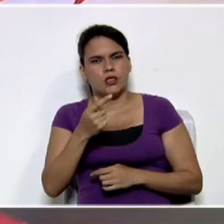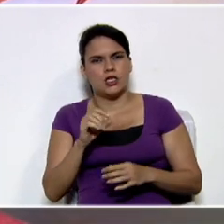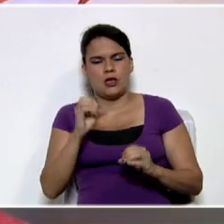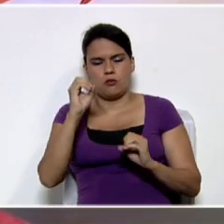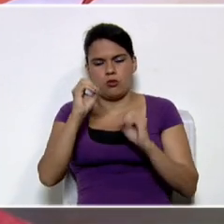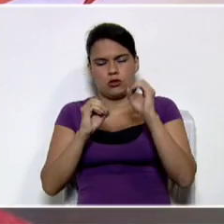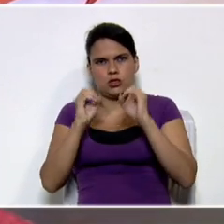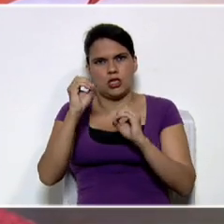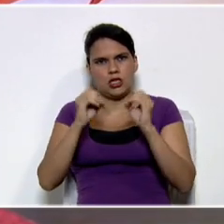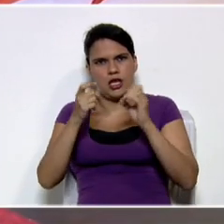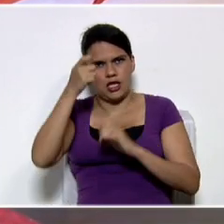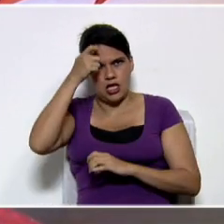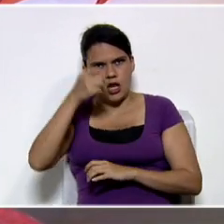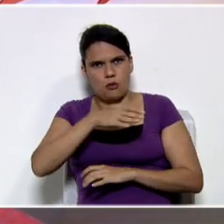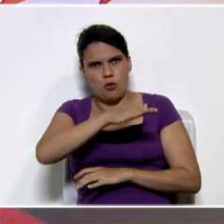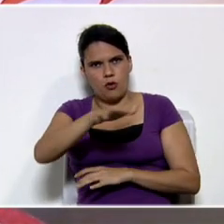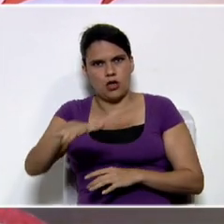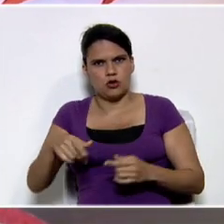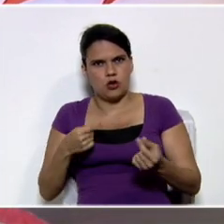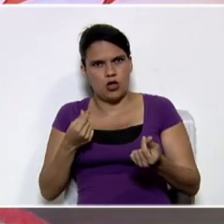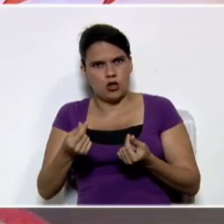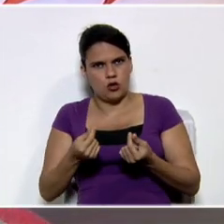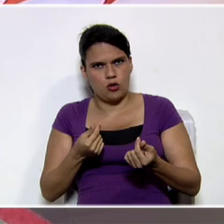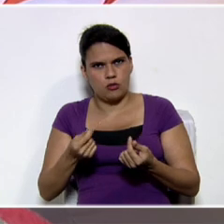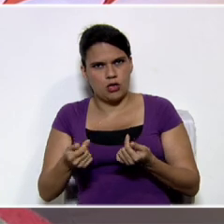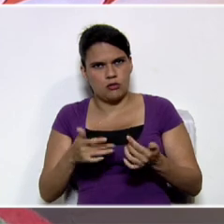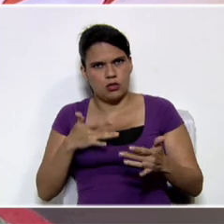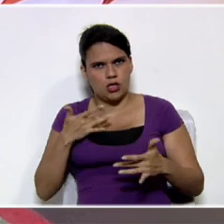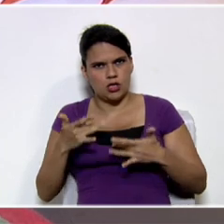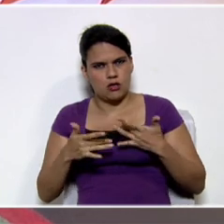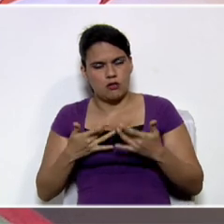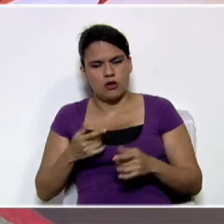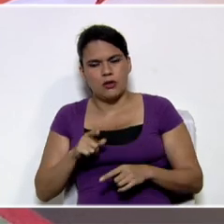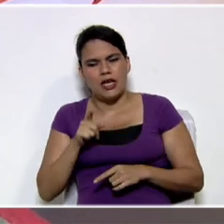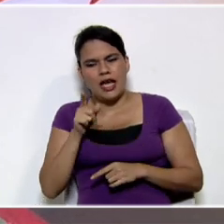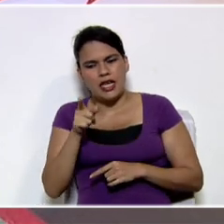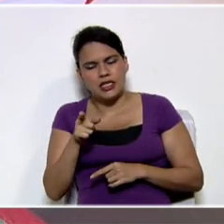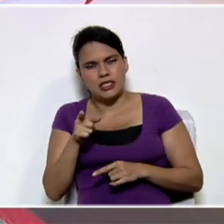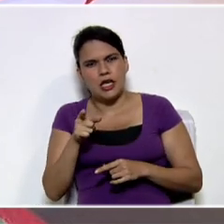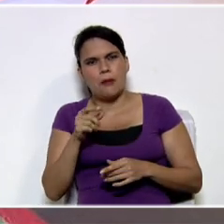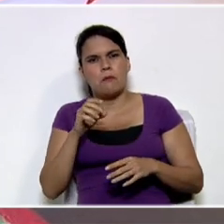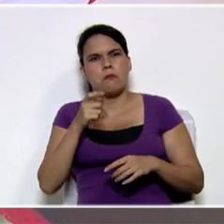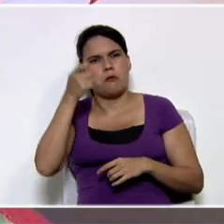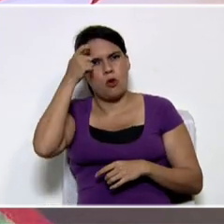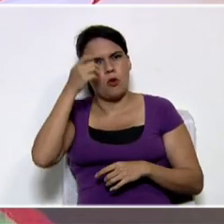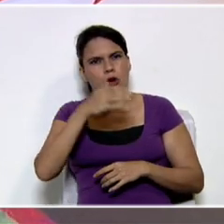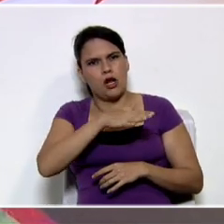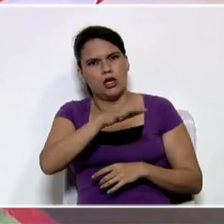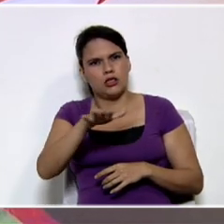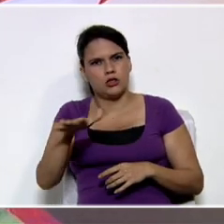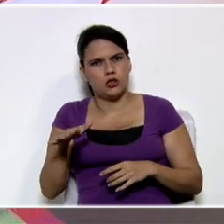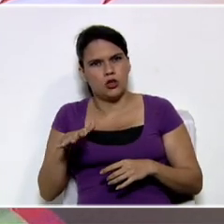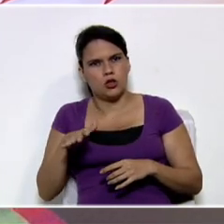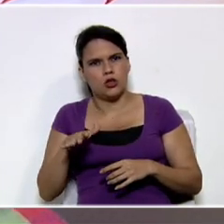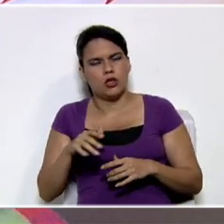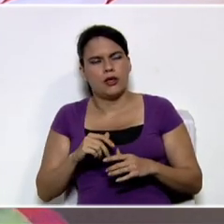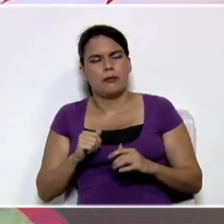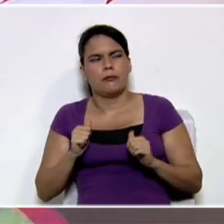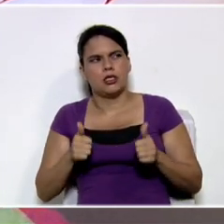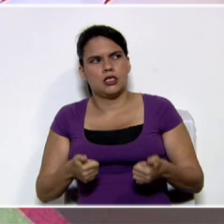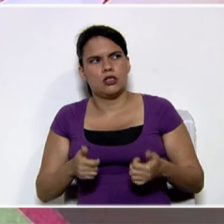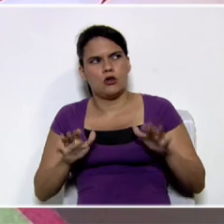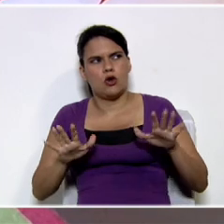de la población económicamente activa con respecto a esa población solamente, es decir, a partir de los 15 años en